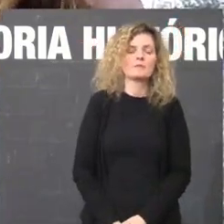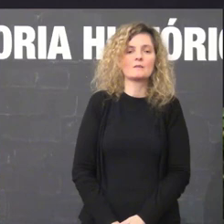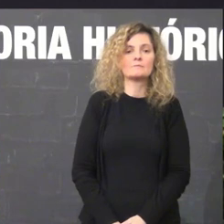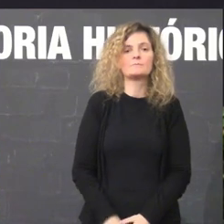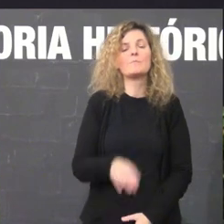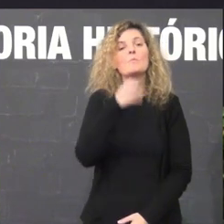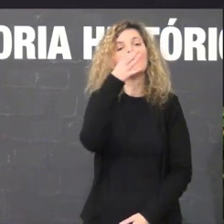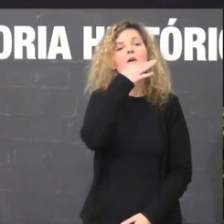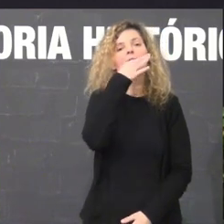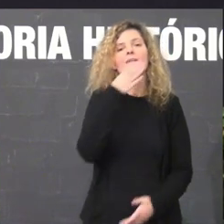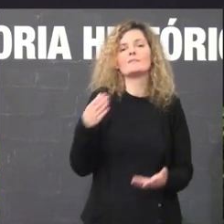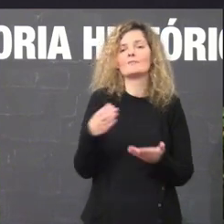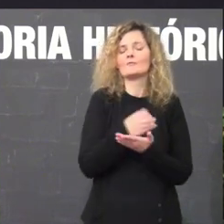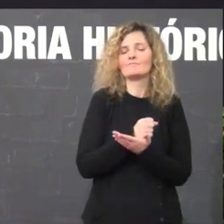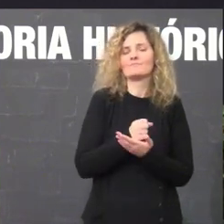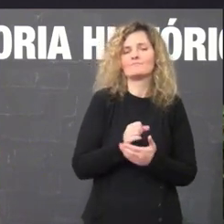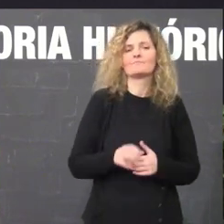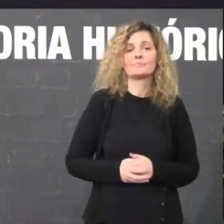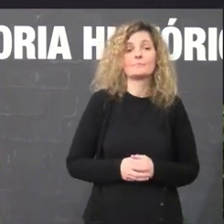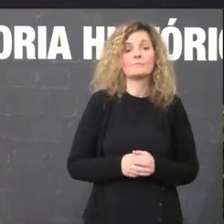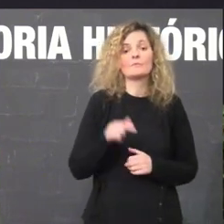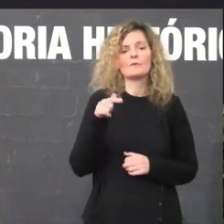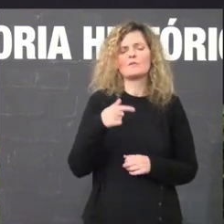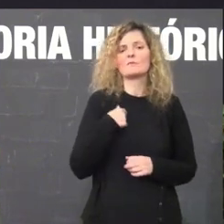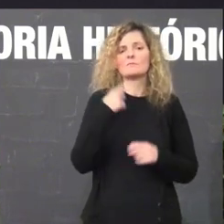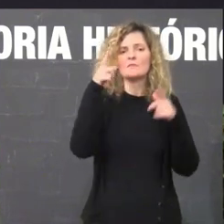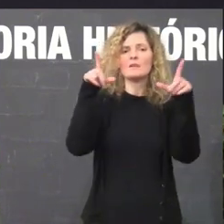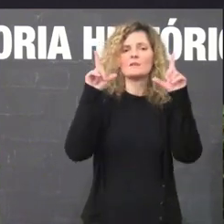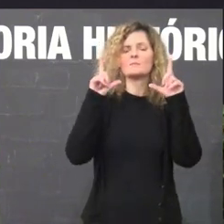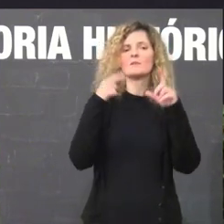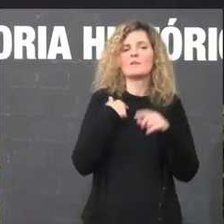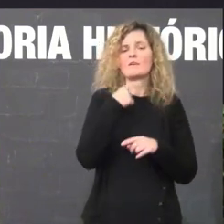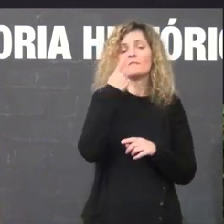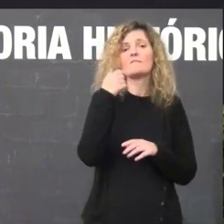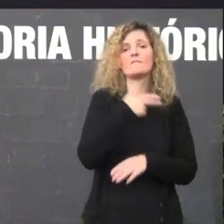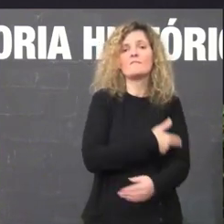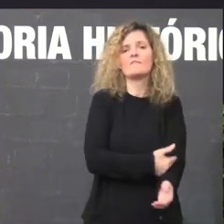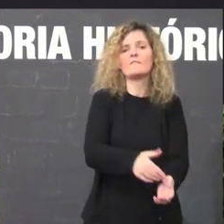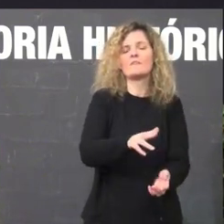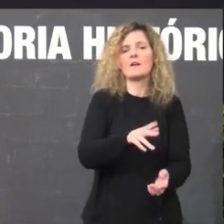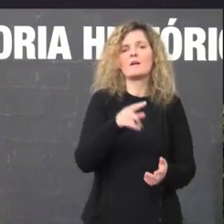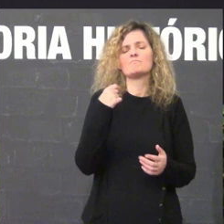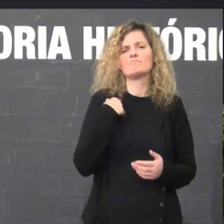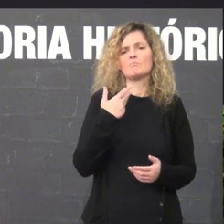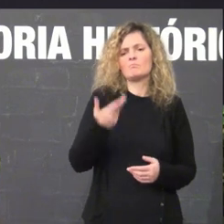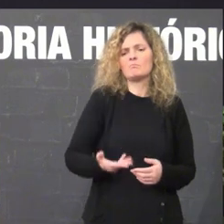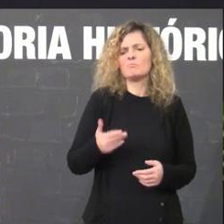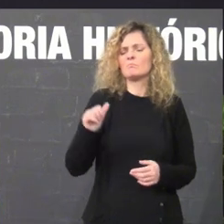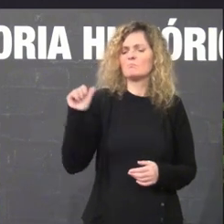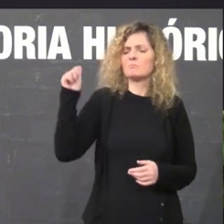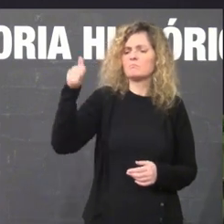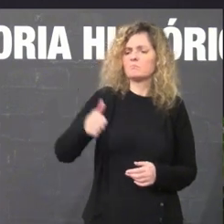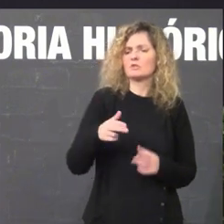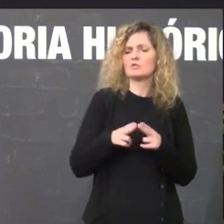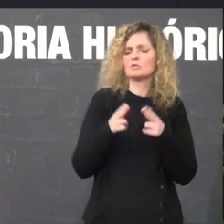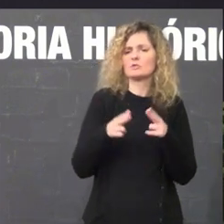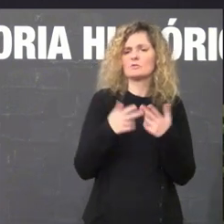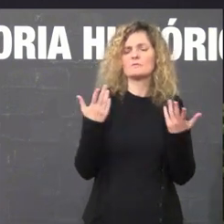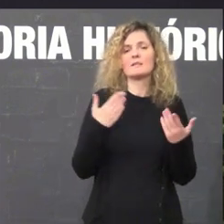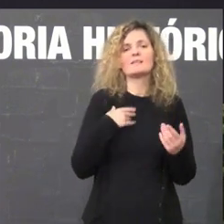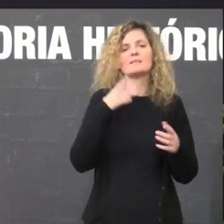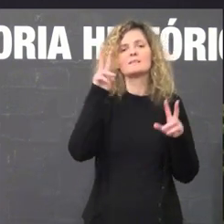voy a tarde a todas unos aspectos de franquismo que mindsenquistados están emais perduran menos esas sociedades